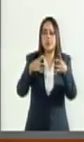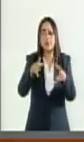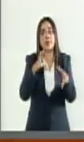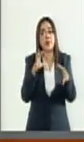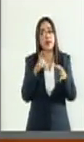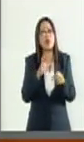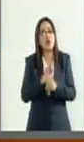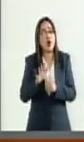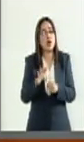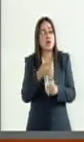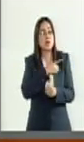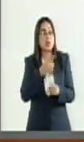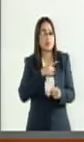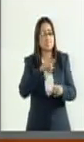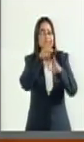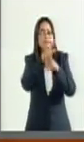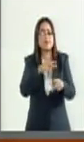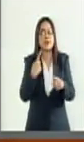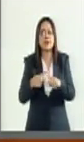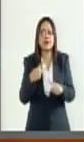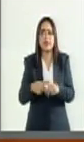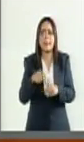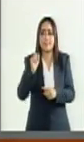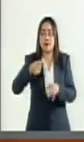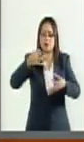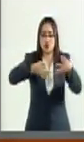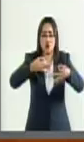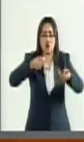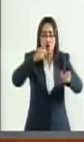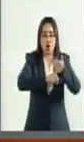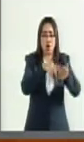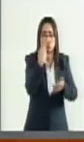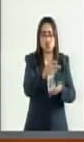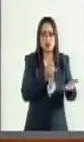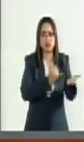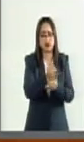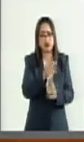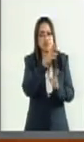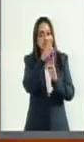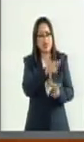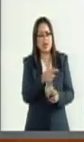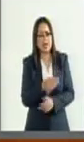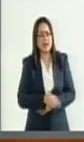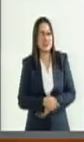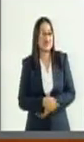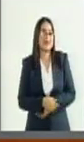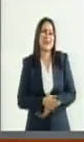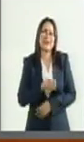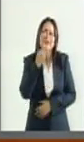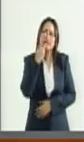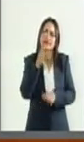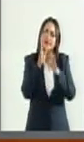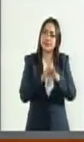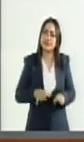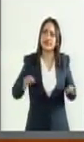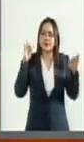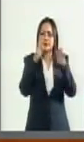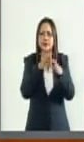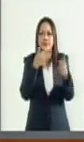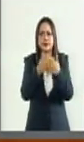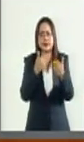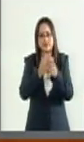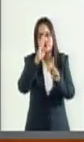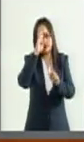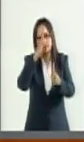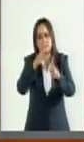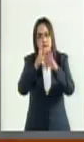trabajadores, serán resueltos por los propios tribunales electorales. Es importantísimo en ese sentido, y quiero